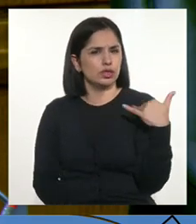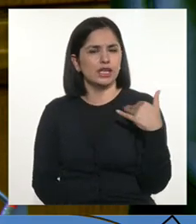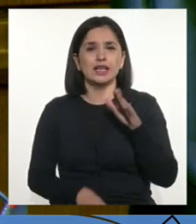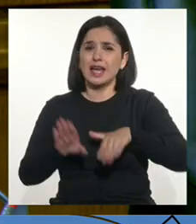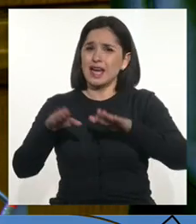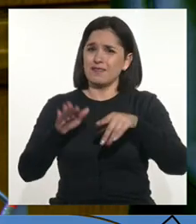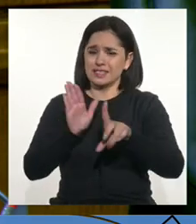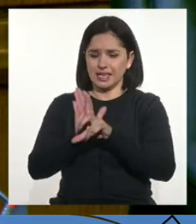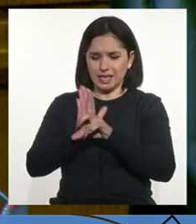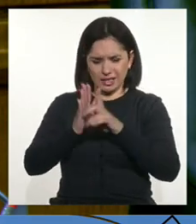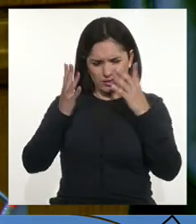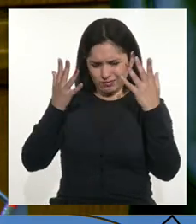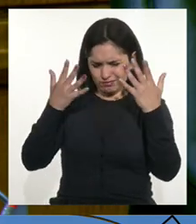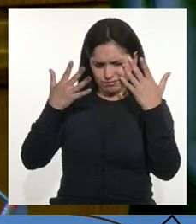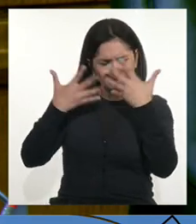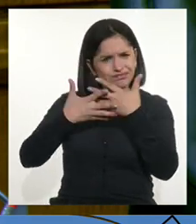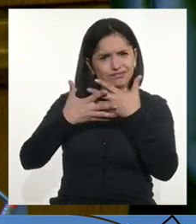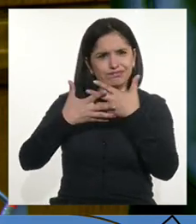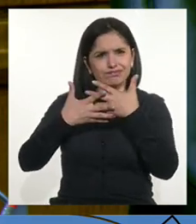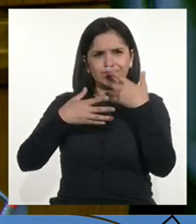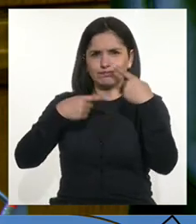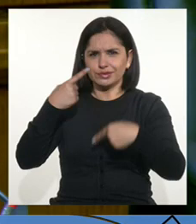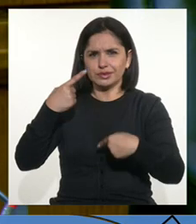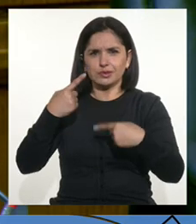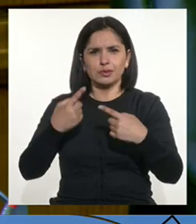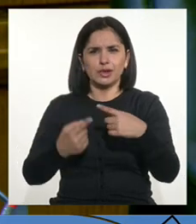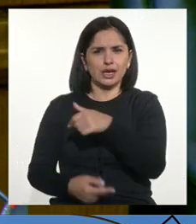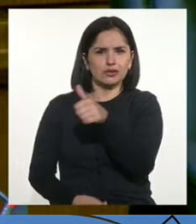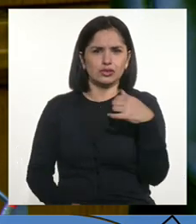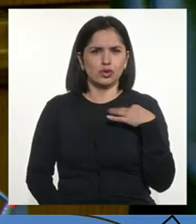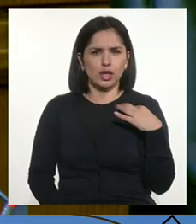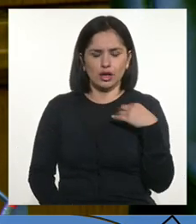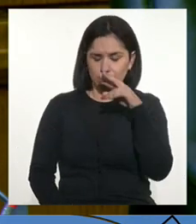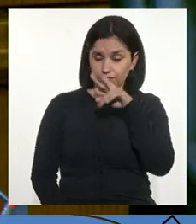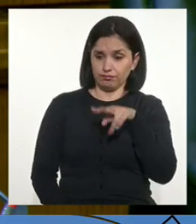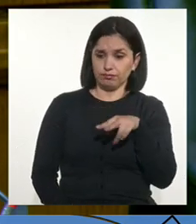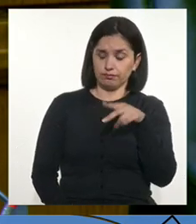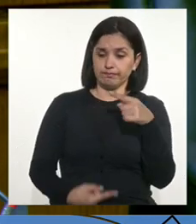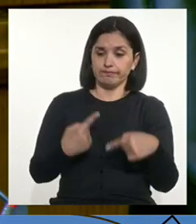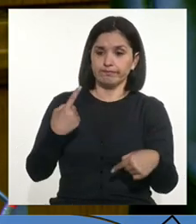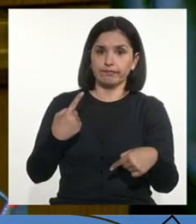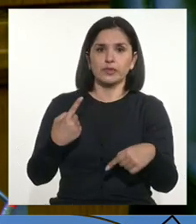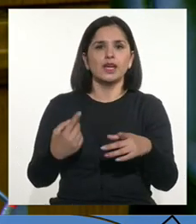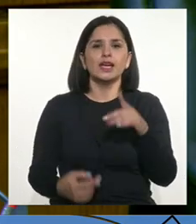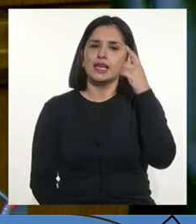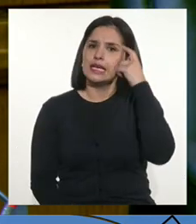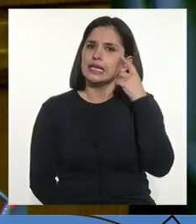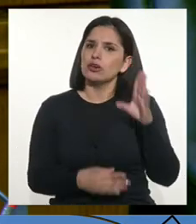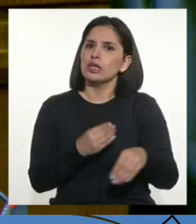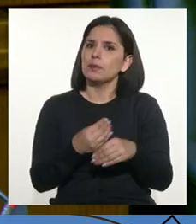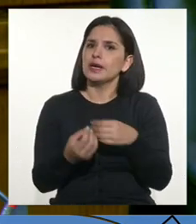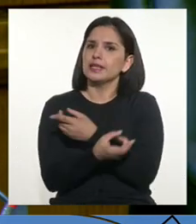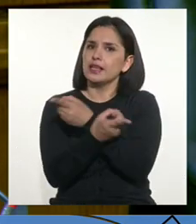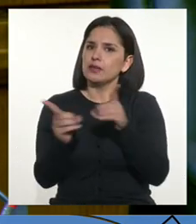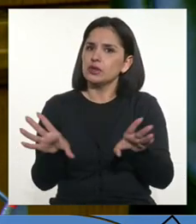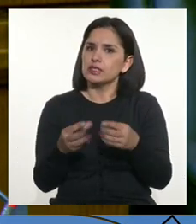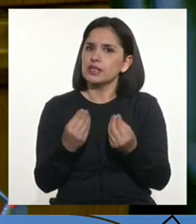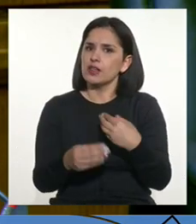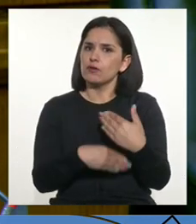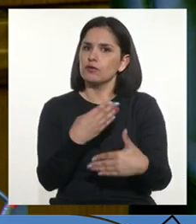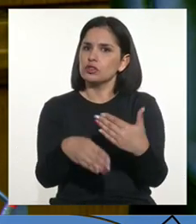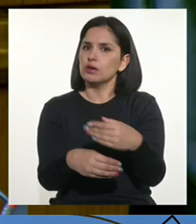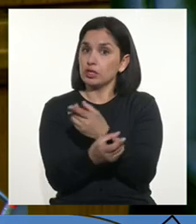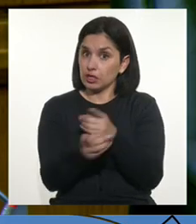nuestras leyes son poco comprensibles para la ciudadanía y yo creo que parte de la democracia del buen funcionamiento de la democracia